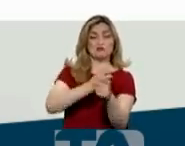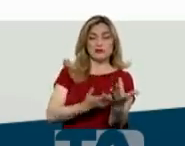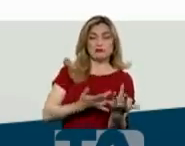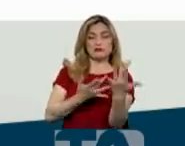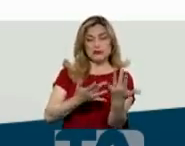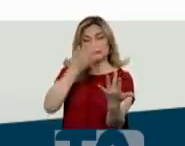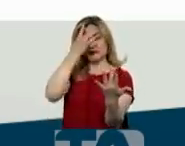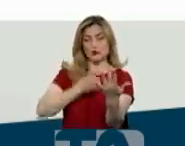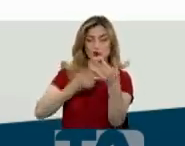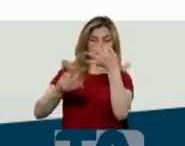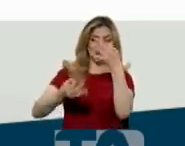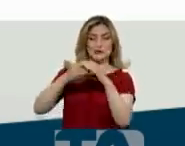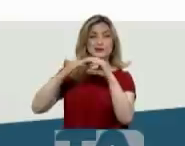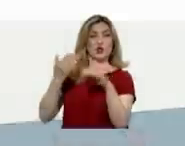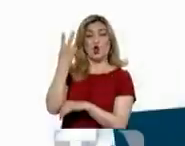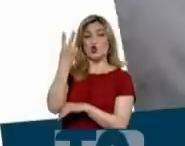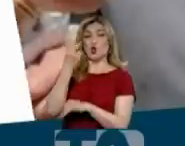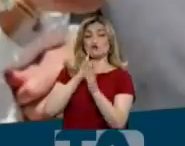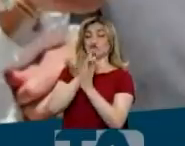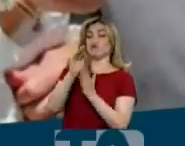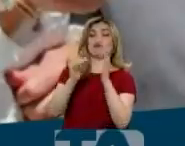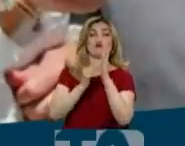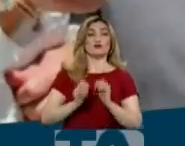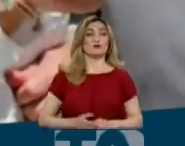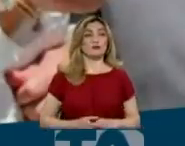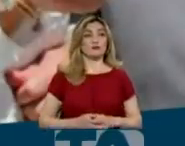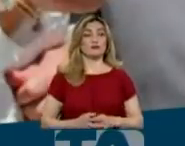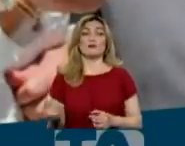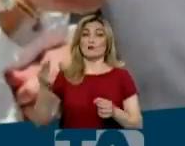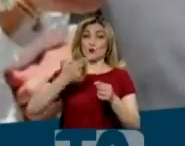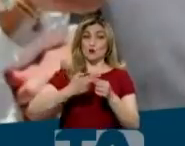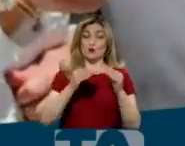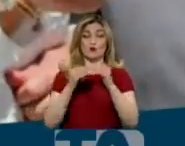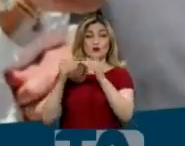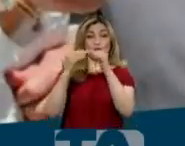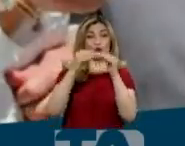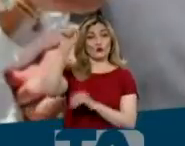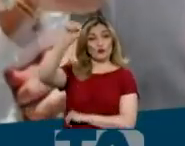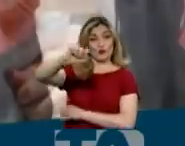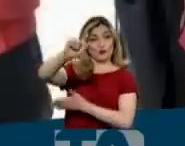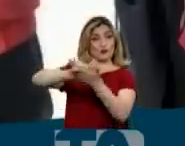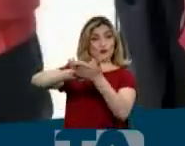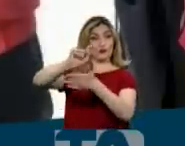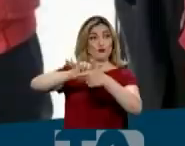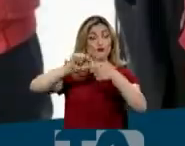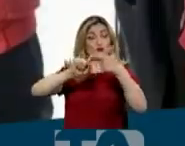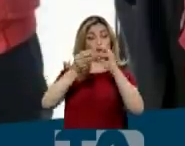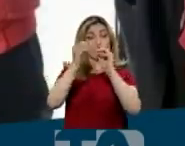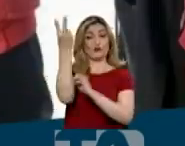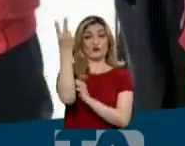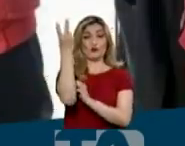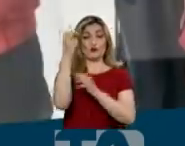contencioso electoral y 2 impugnados los calificados cuya participación se confirma son democracias y izquierda